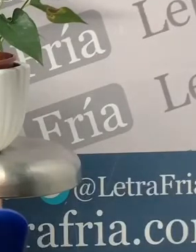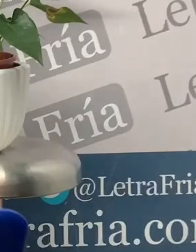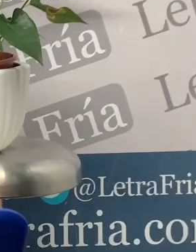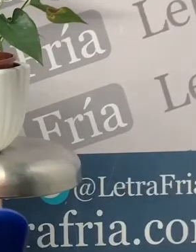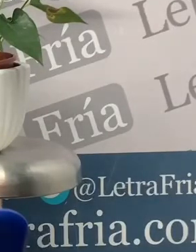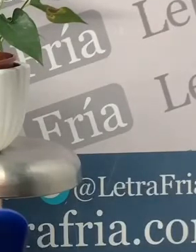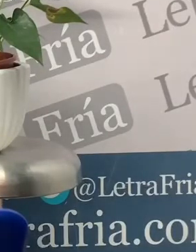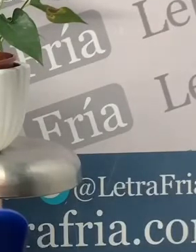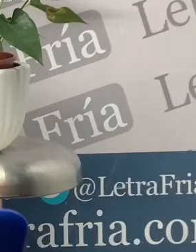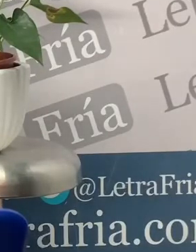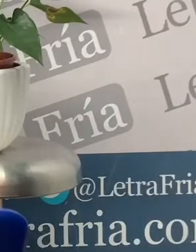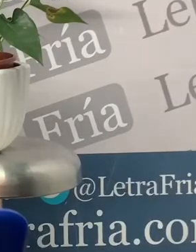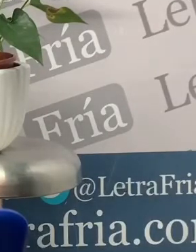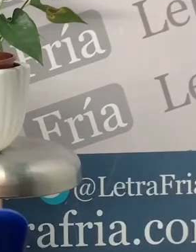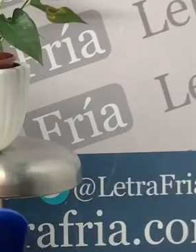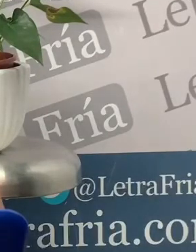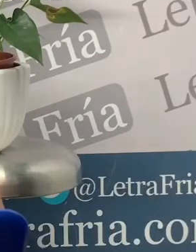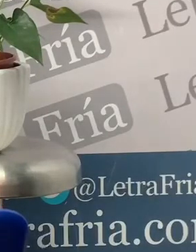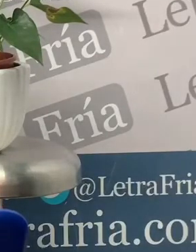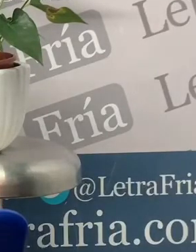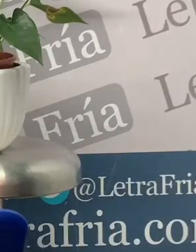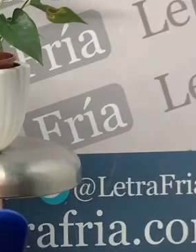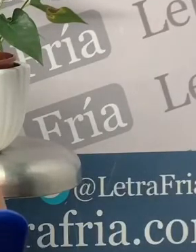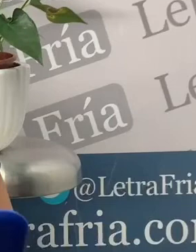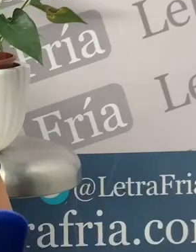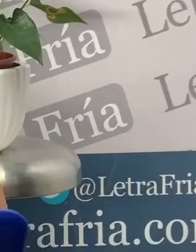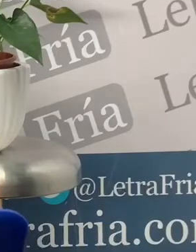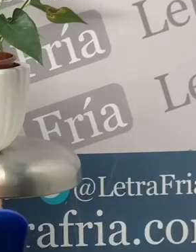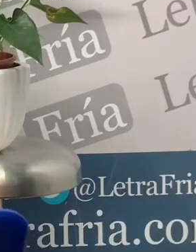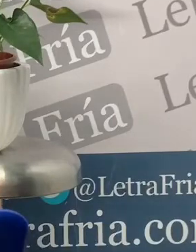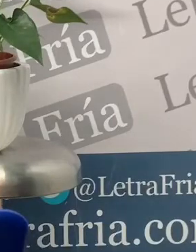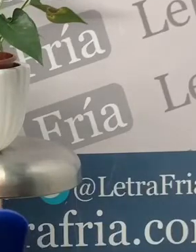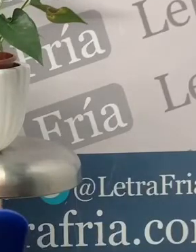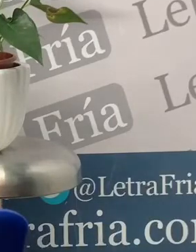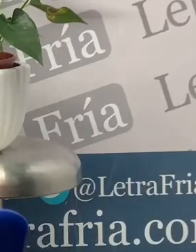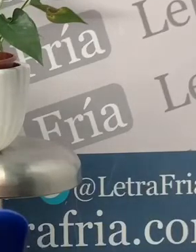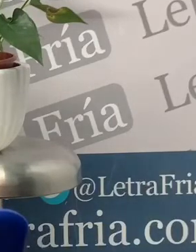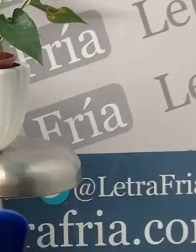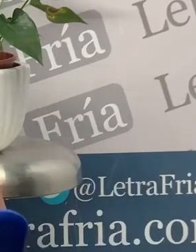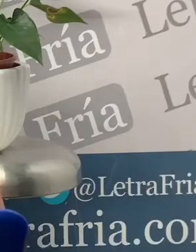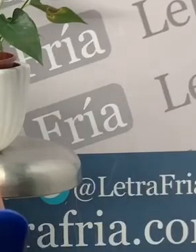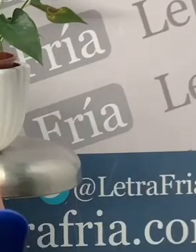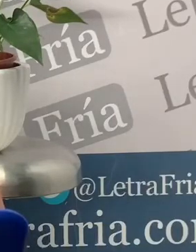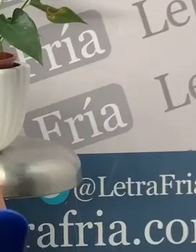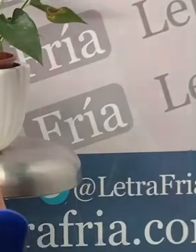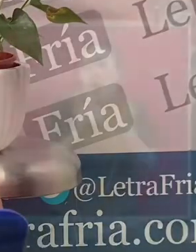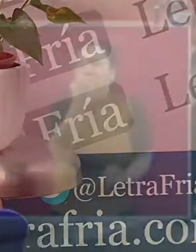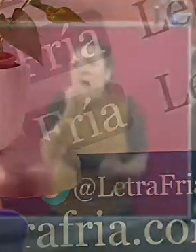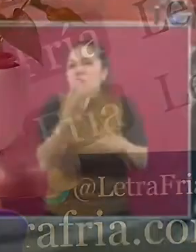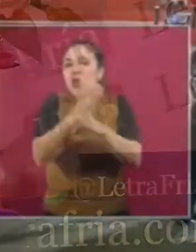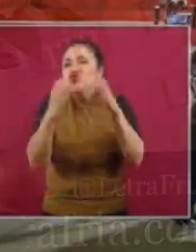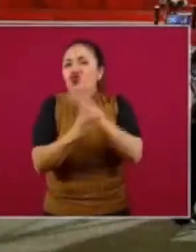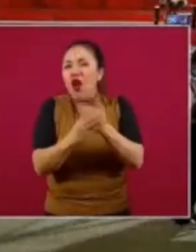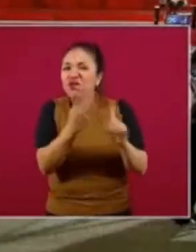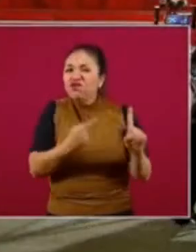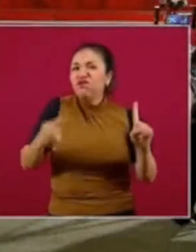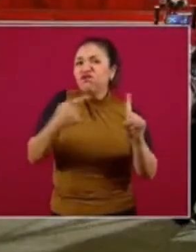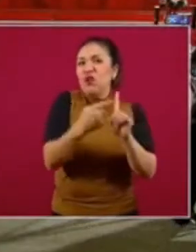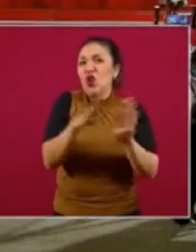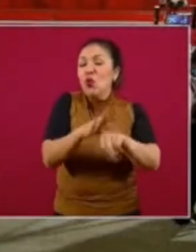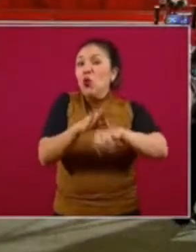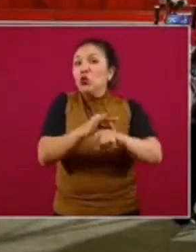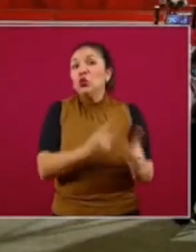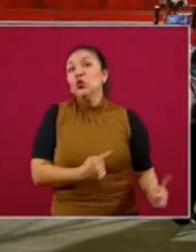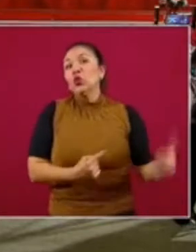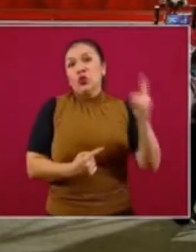1.122.000 contagios de COVID. La Secretaría de Salud reportó este martes 825 nuevos decesos de la